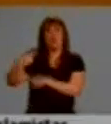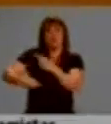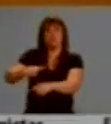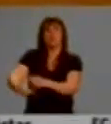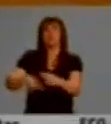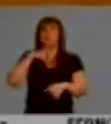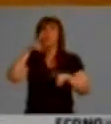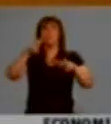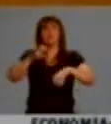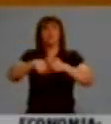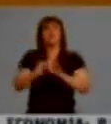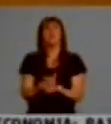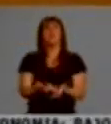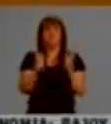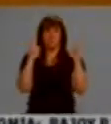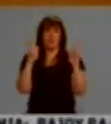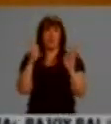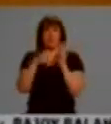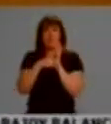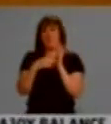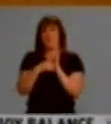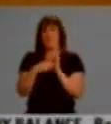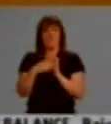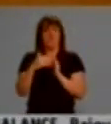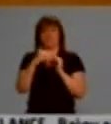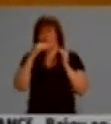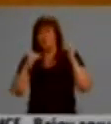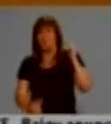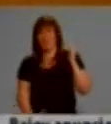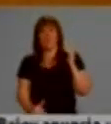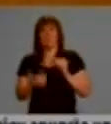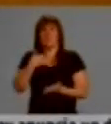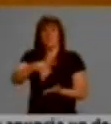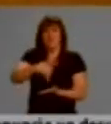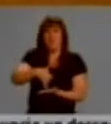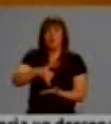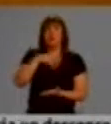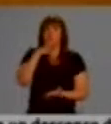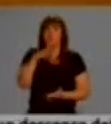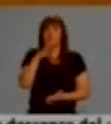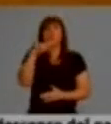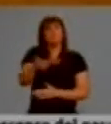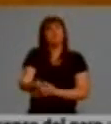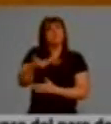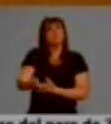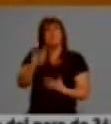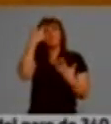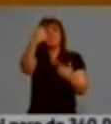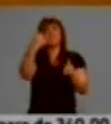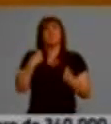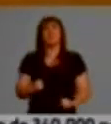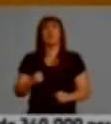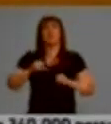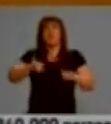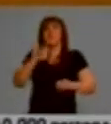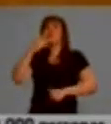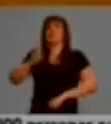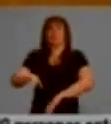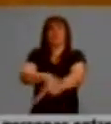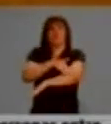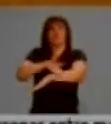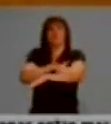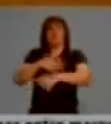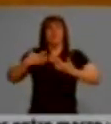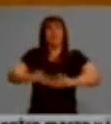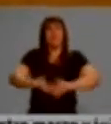democracia, presidente, de muy baja calidad. Por eso importa que las instituciones, comenzando por el Gobierno,